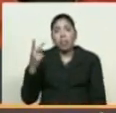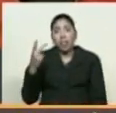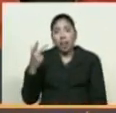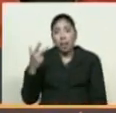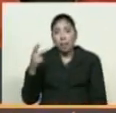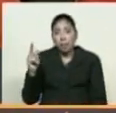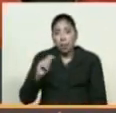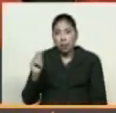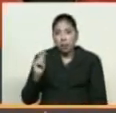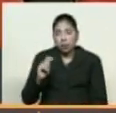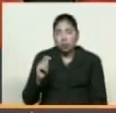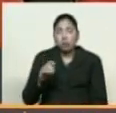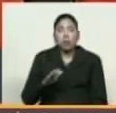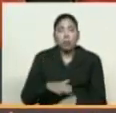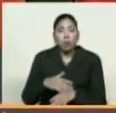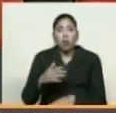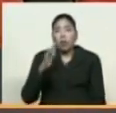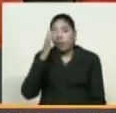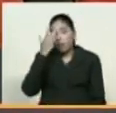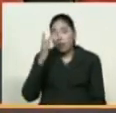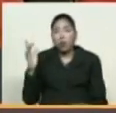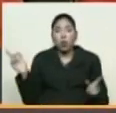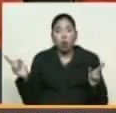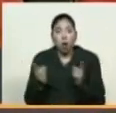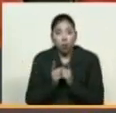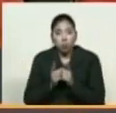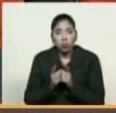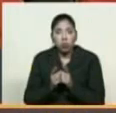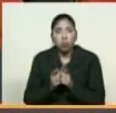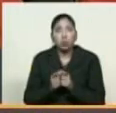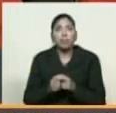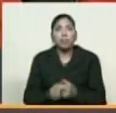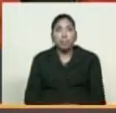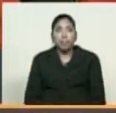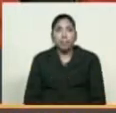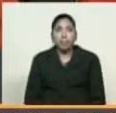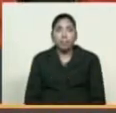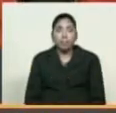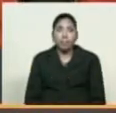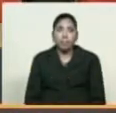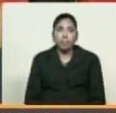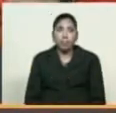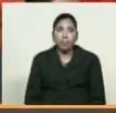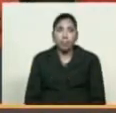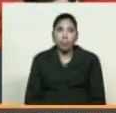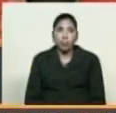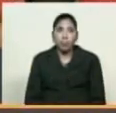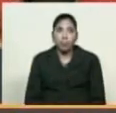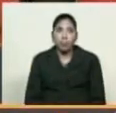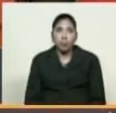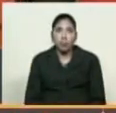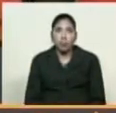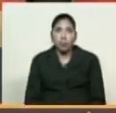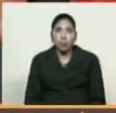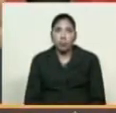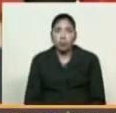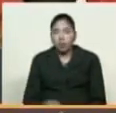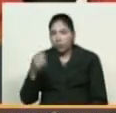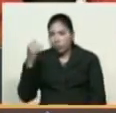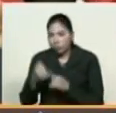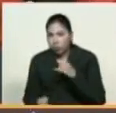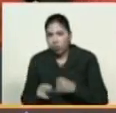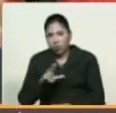porque febrero tiene 28 días. Tres meses en el caso que se llegue hasta el 30 de abril, no necesariamente tiene que llegar hasta el 30 de